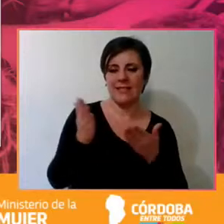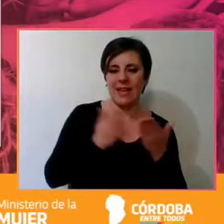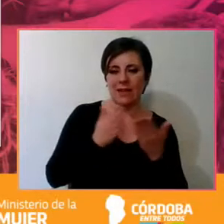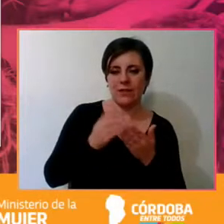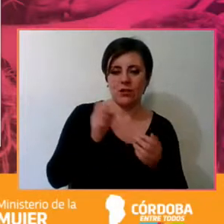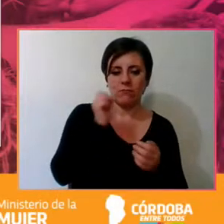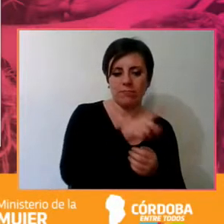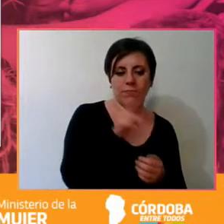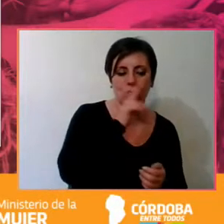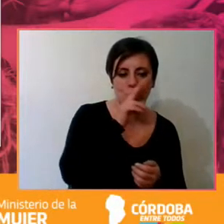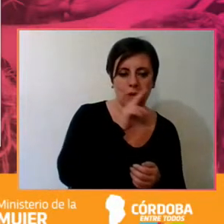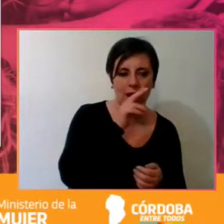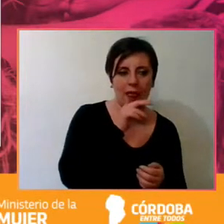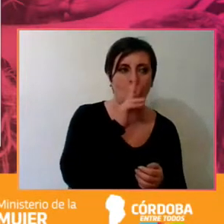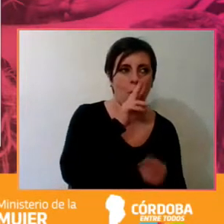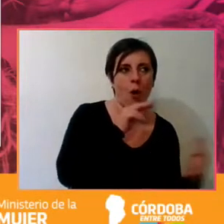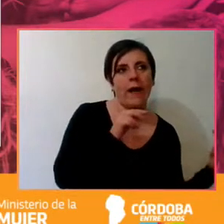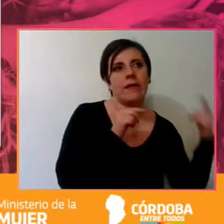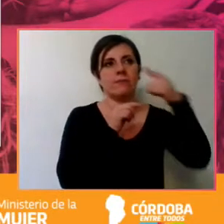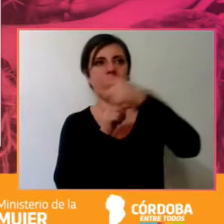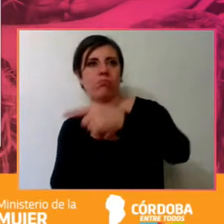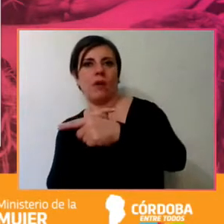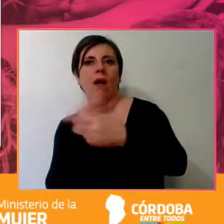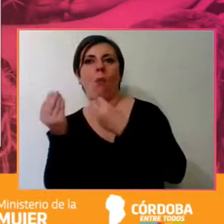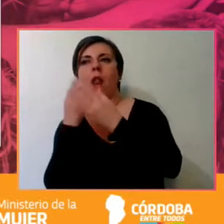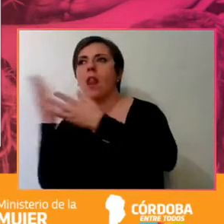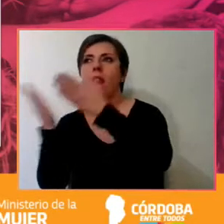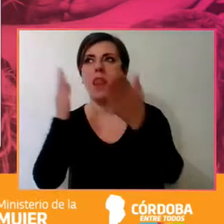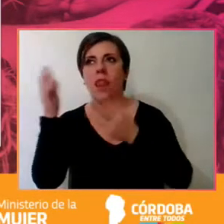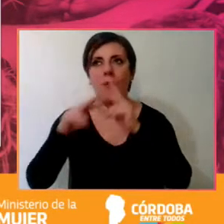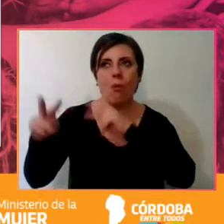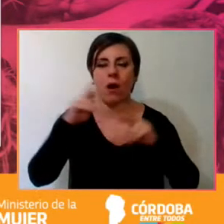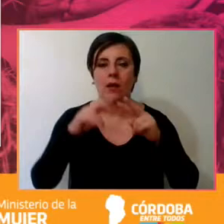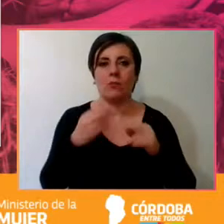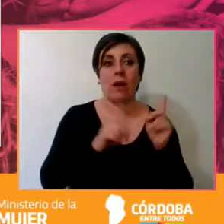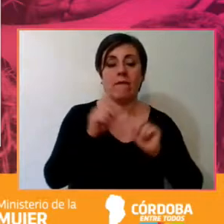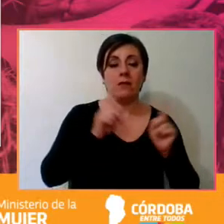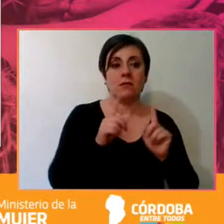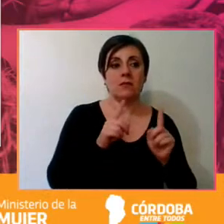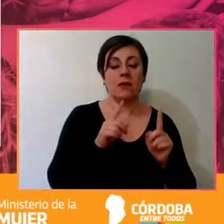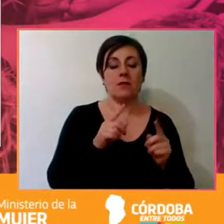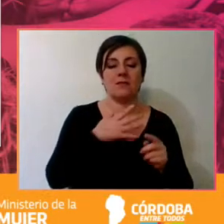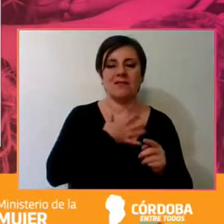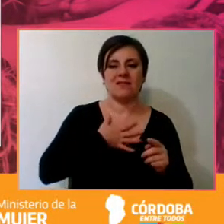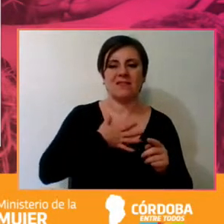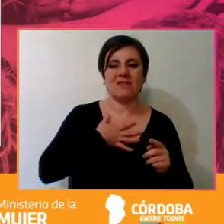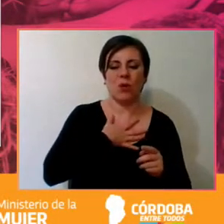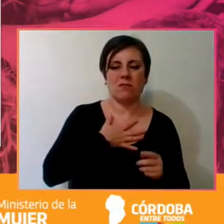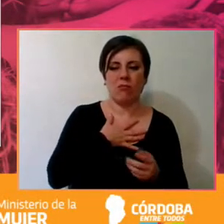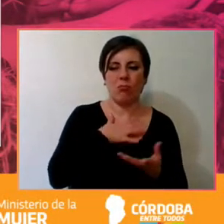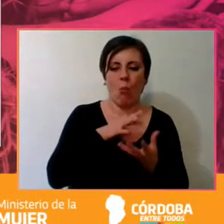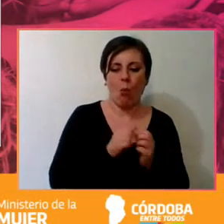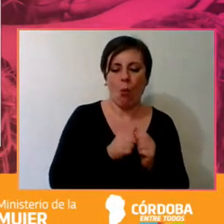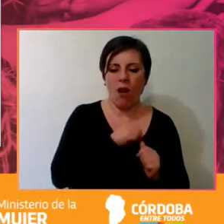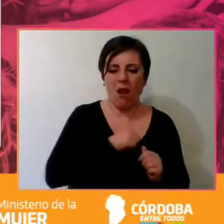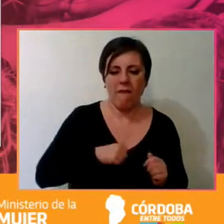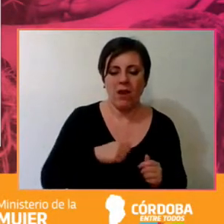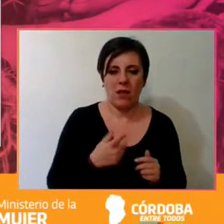mujer y no la mujer a los servicios, porque la mujer en ese momento está en un estado de absoluta vulnerabilidad y que requiere de una atención